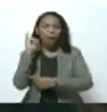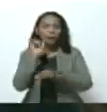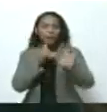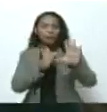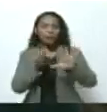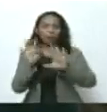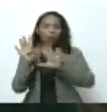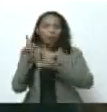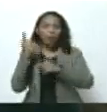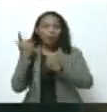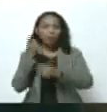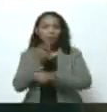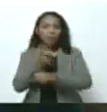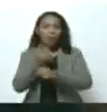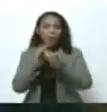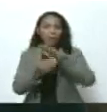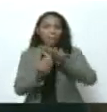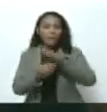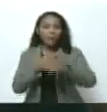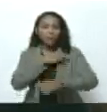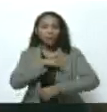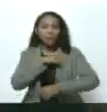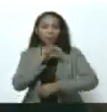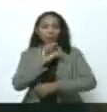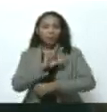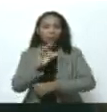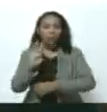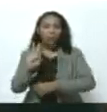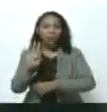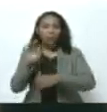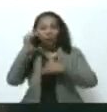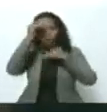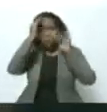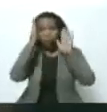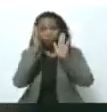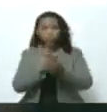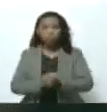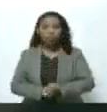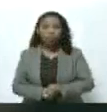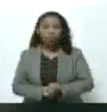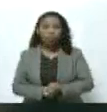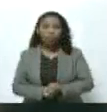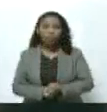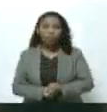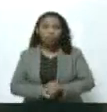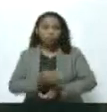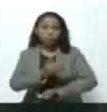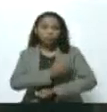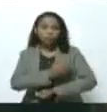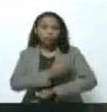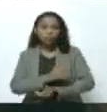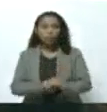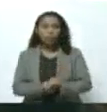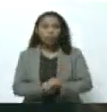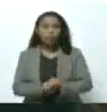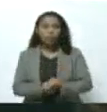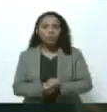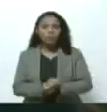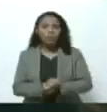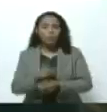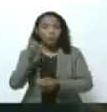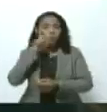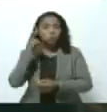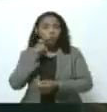que se deben a las bases de misiones y tenemos 34 atendidas en lactancia materna. Por las gestantes, por